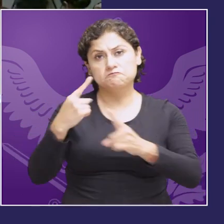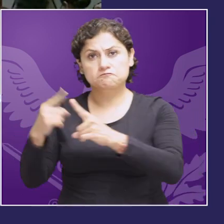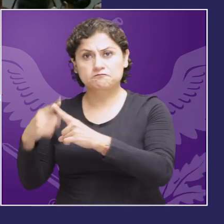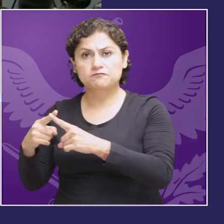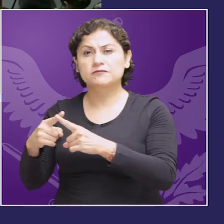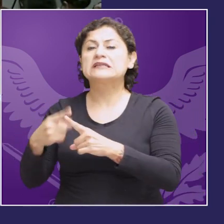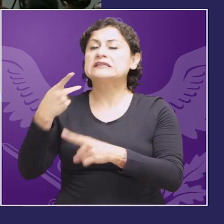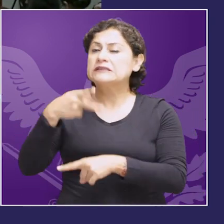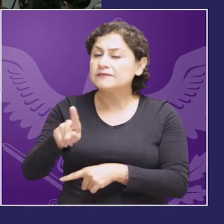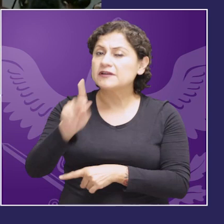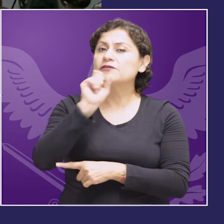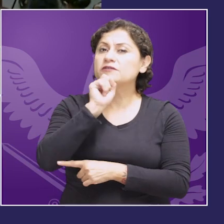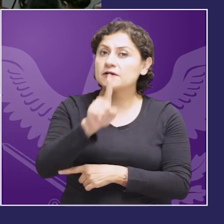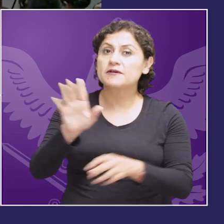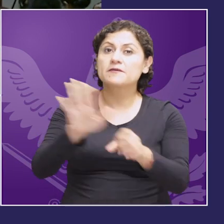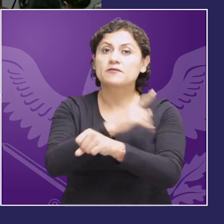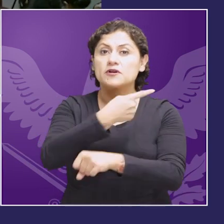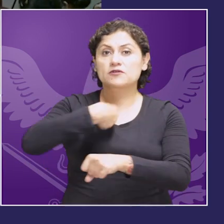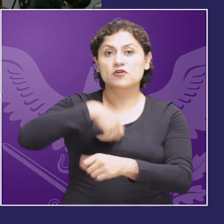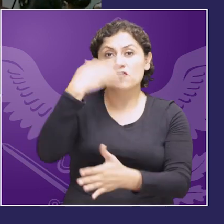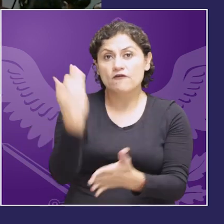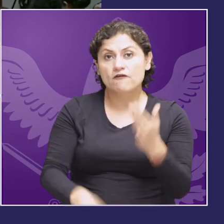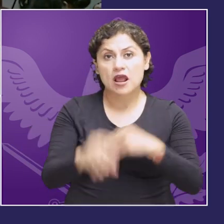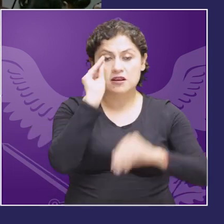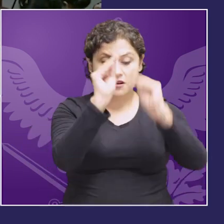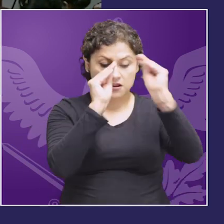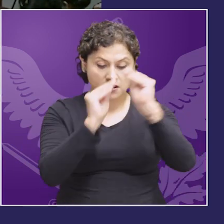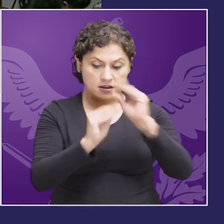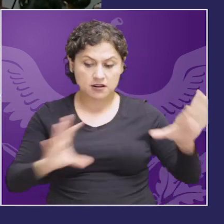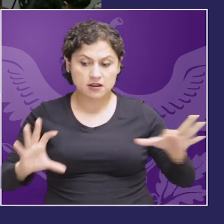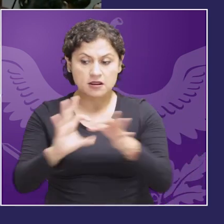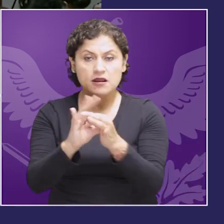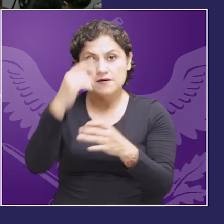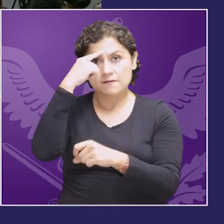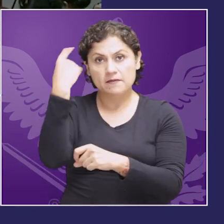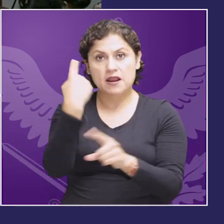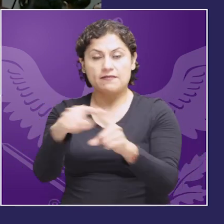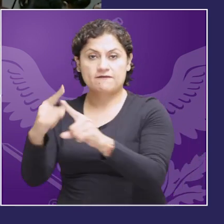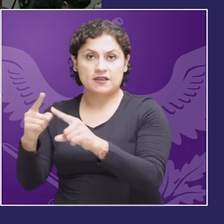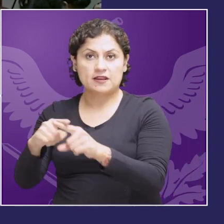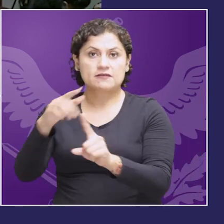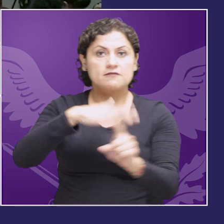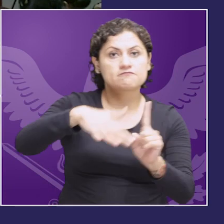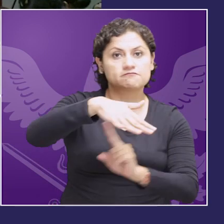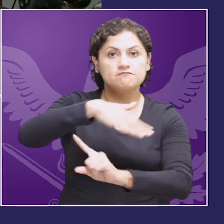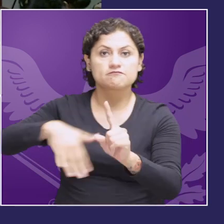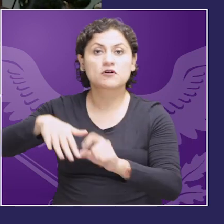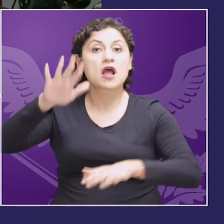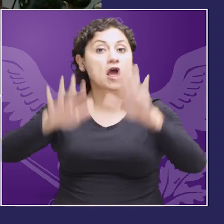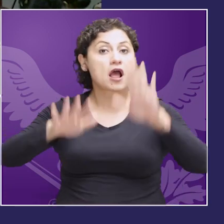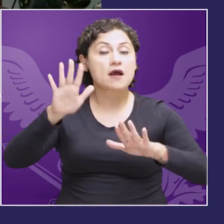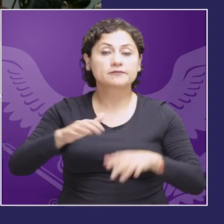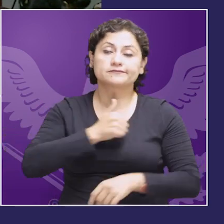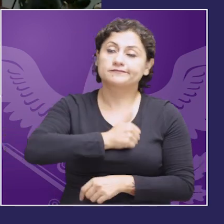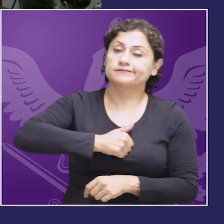género tenemos la tendencia a hacer generalizaciones que desconocen los diferentes contextos y territorios en los que ésta se perpetra, sino